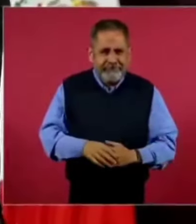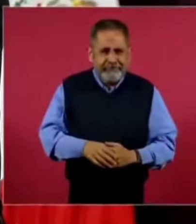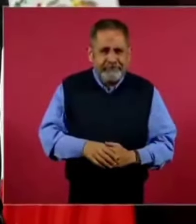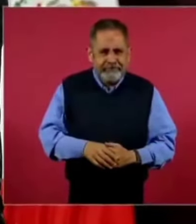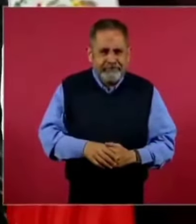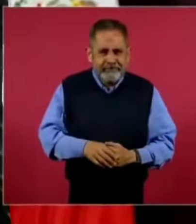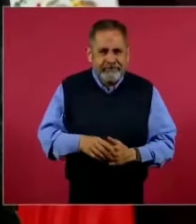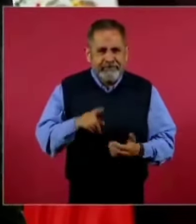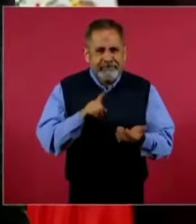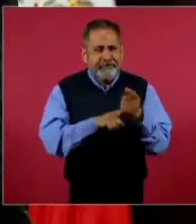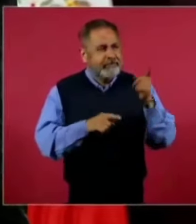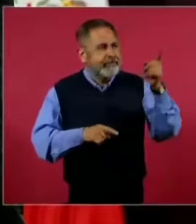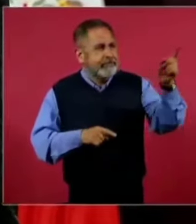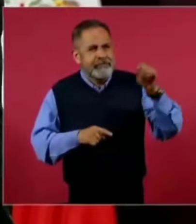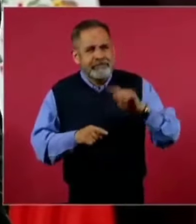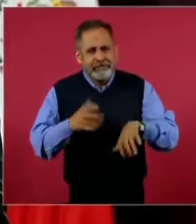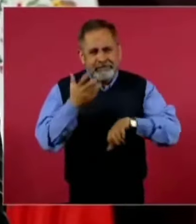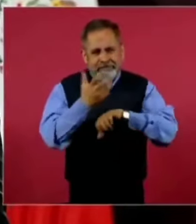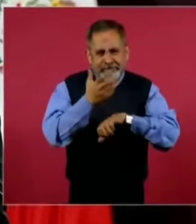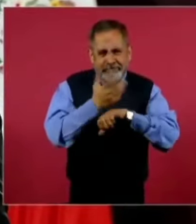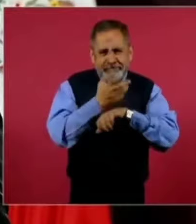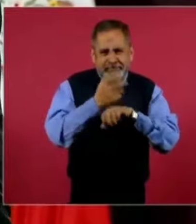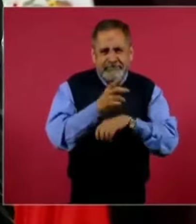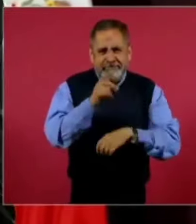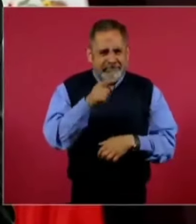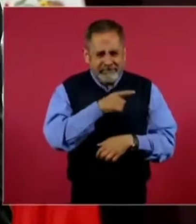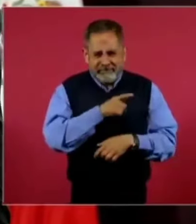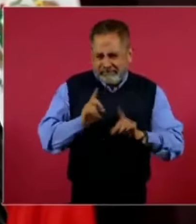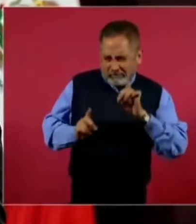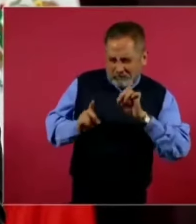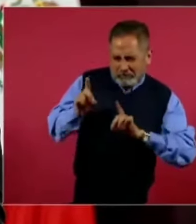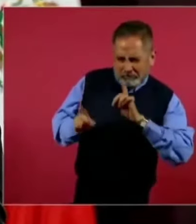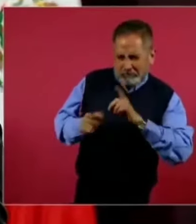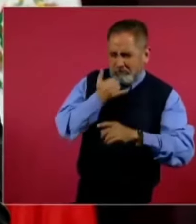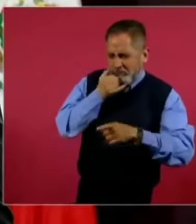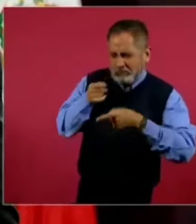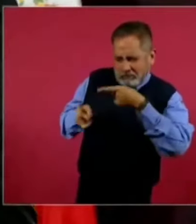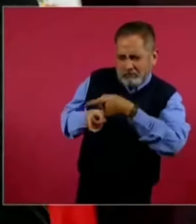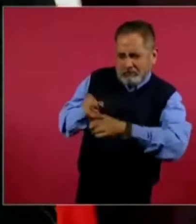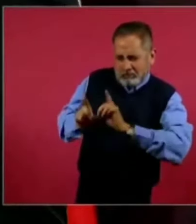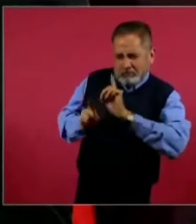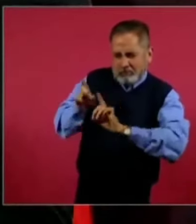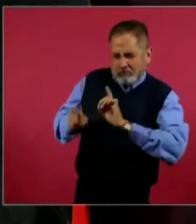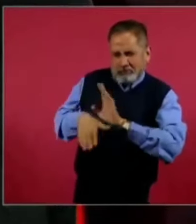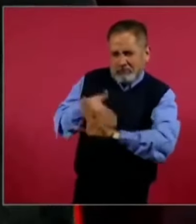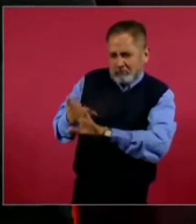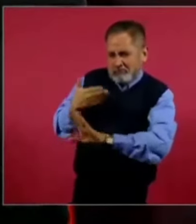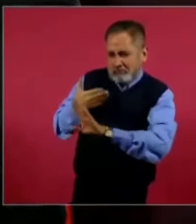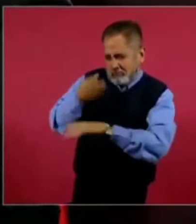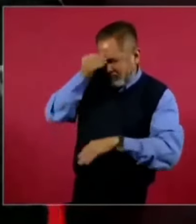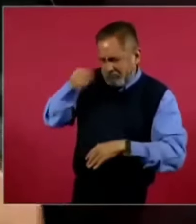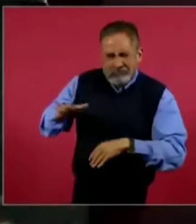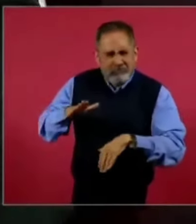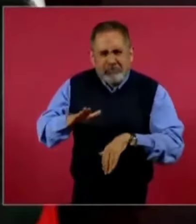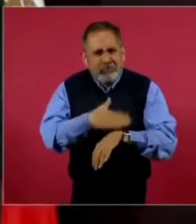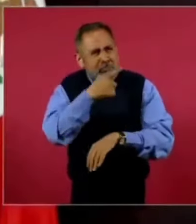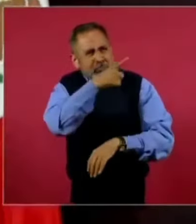bajo sospecha a las autoridades de un país y poder así